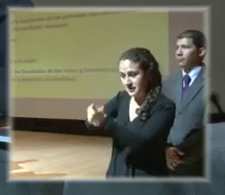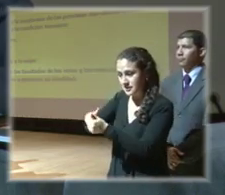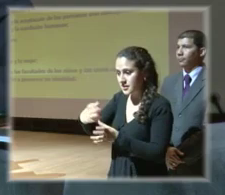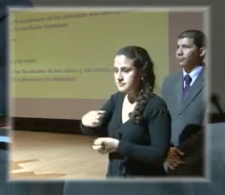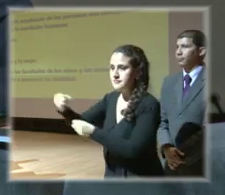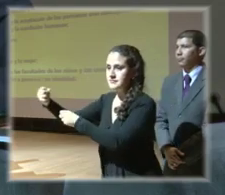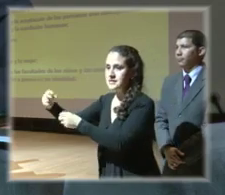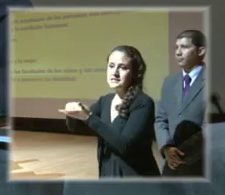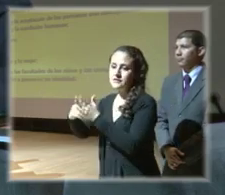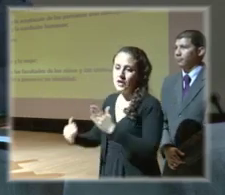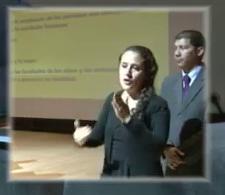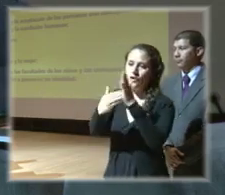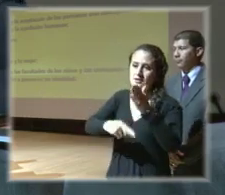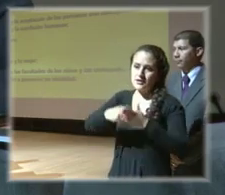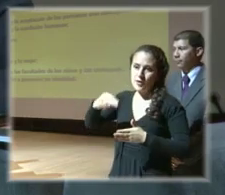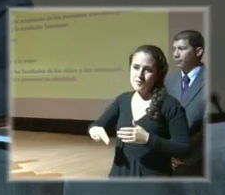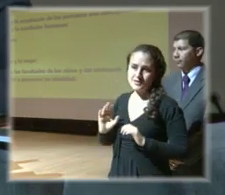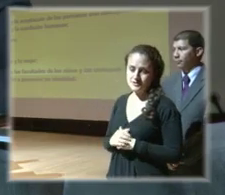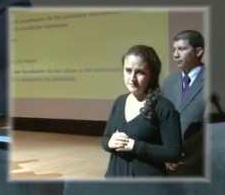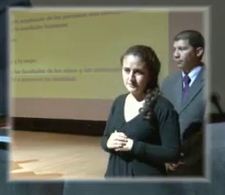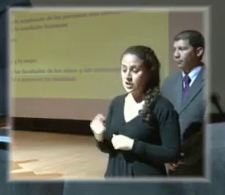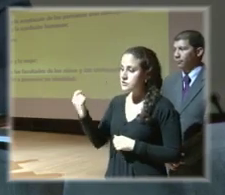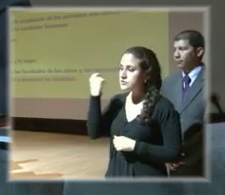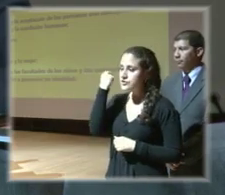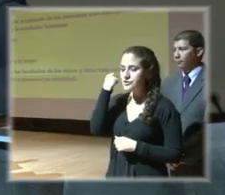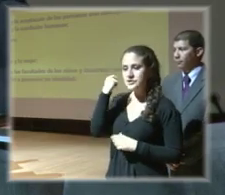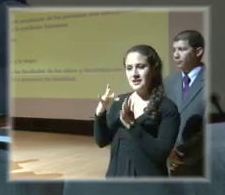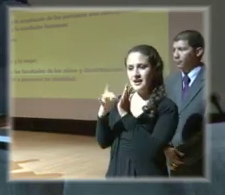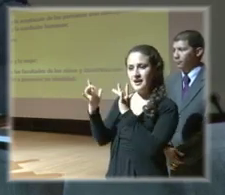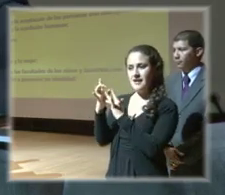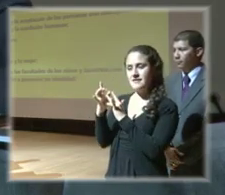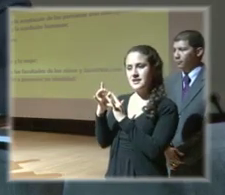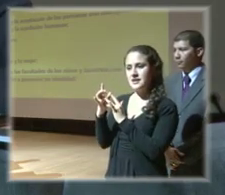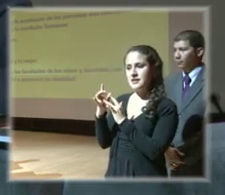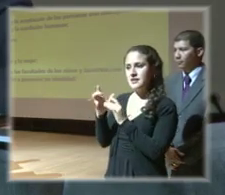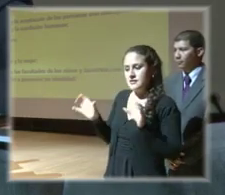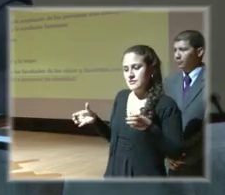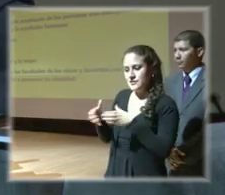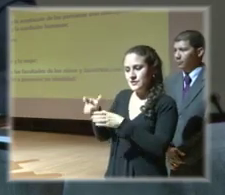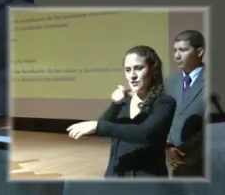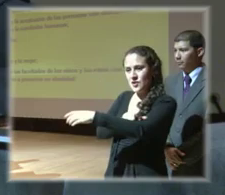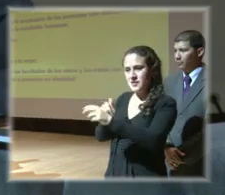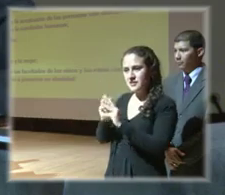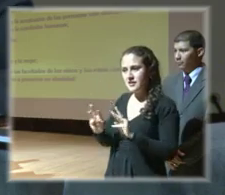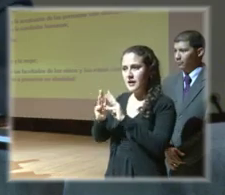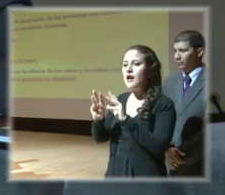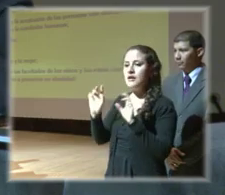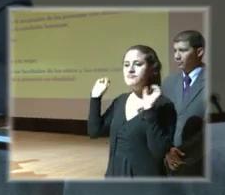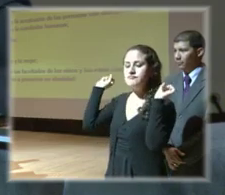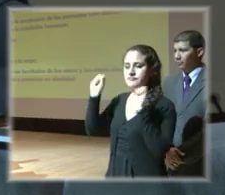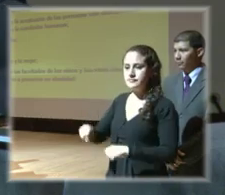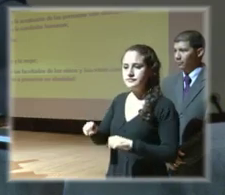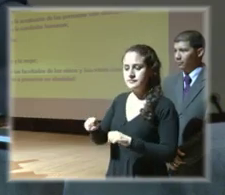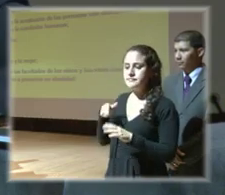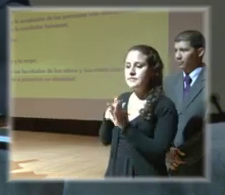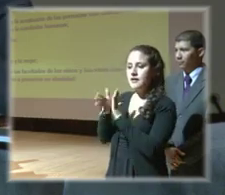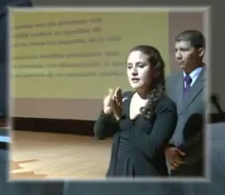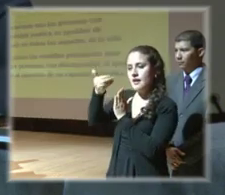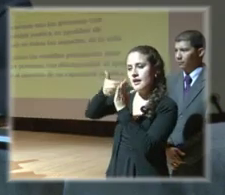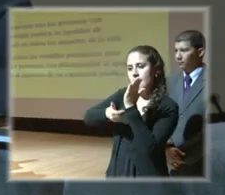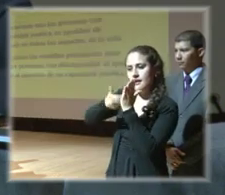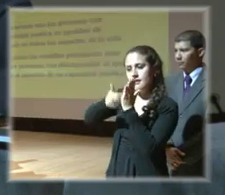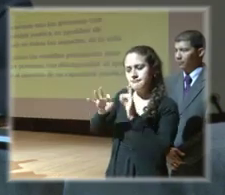el mismo es contrario a la convención. Y muy recientemente, ahora en abril, el propio comité ha adoptado una observación general, un documento